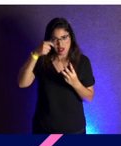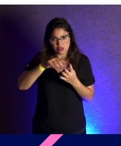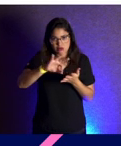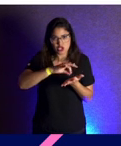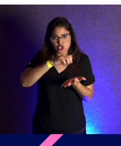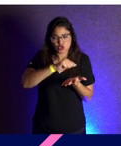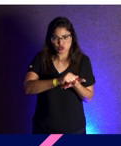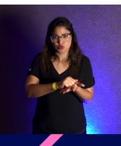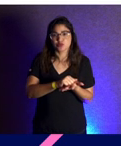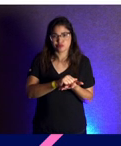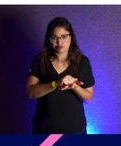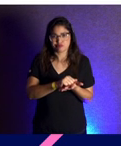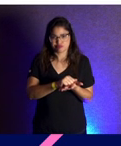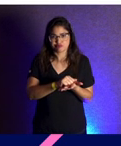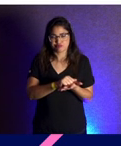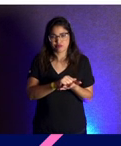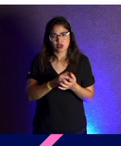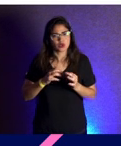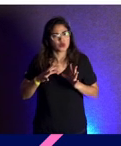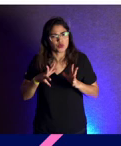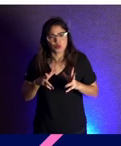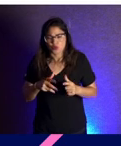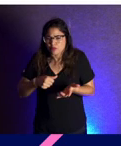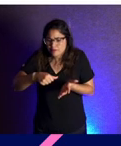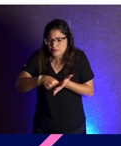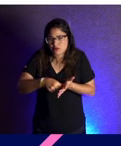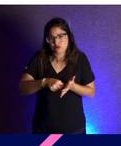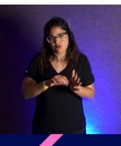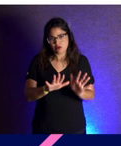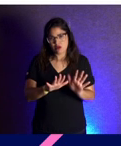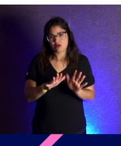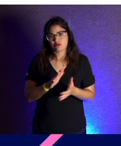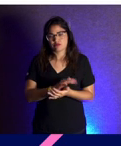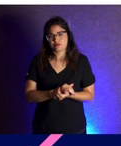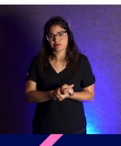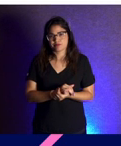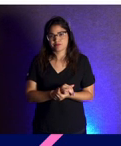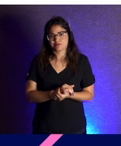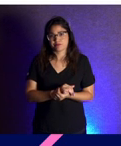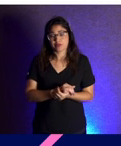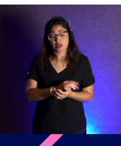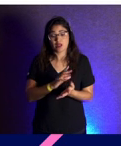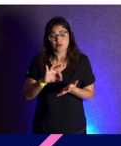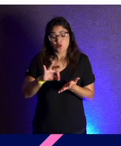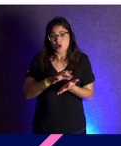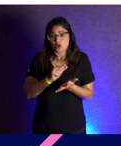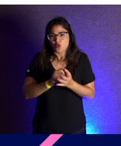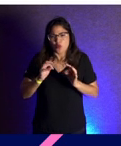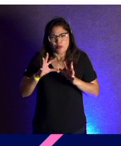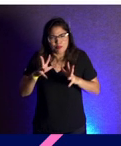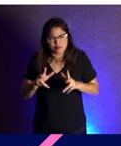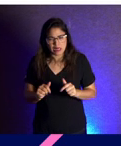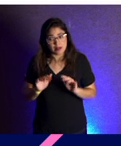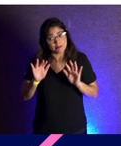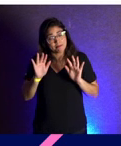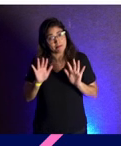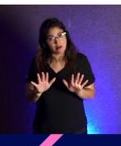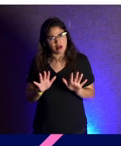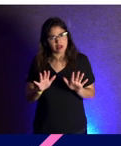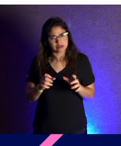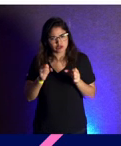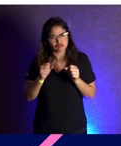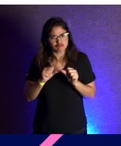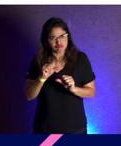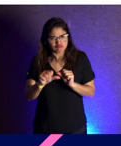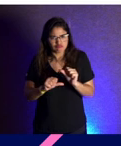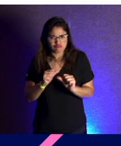plenamente identificados. Estos son los registros que fueron topografados. Obviamente, no hay. En azul,